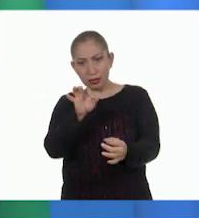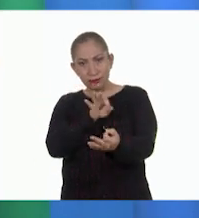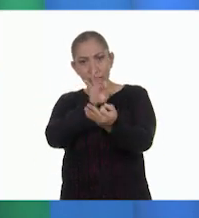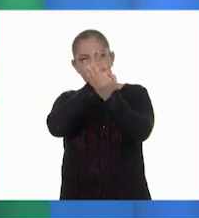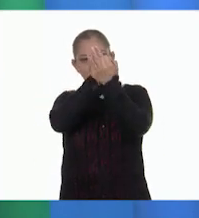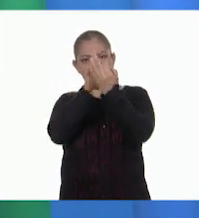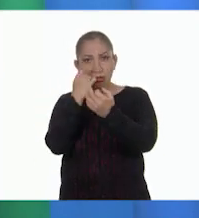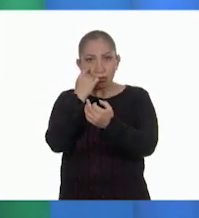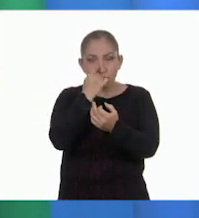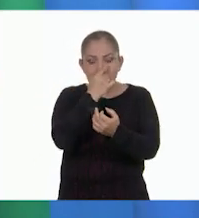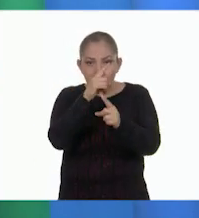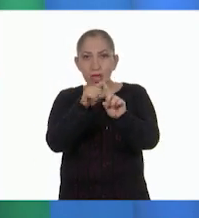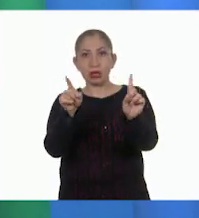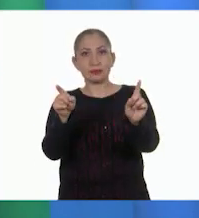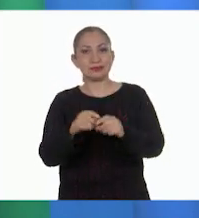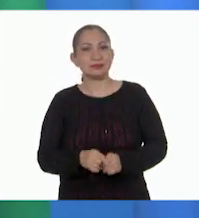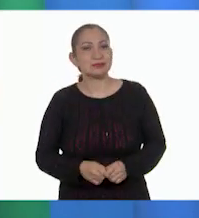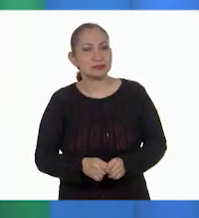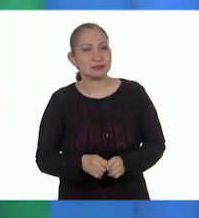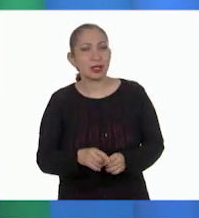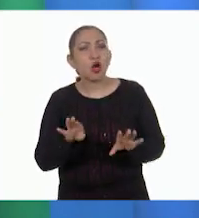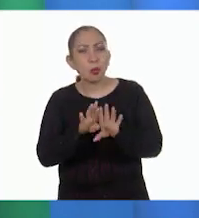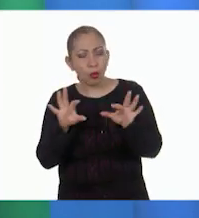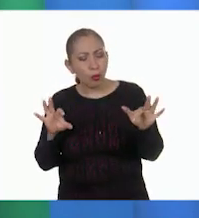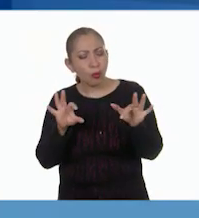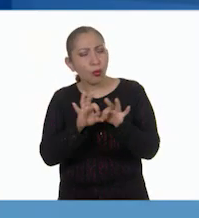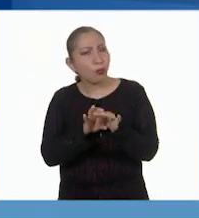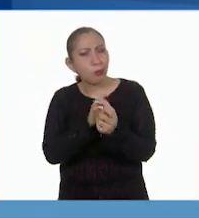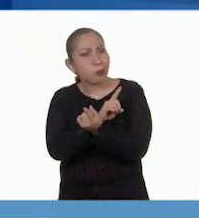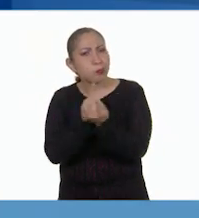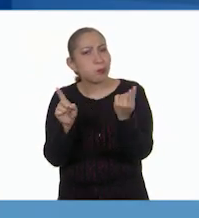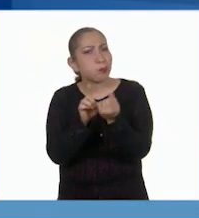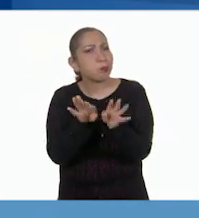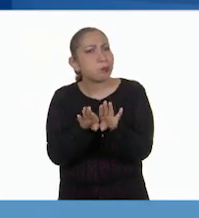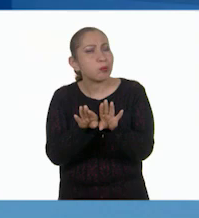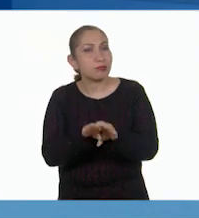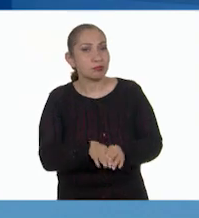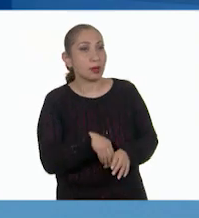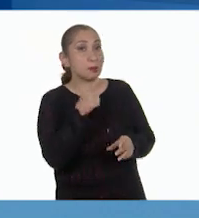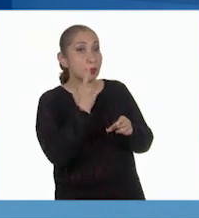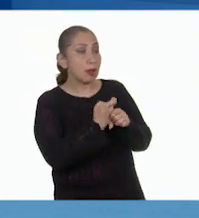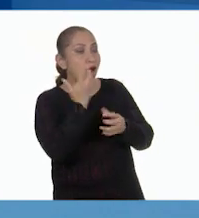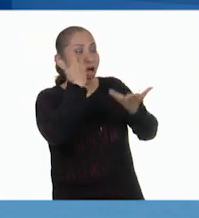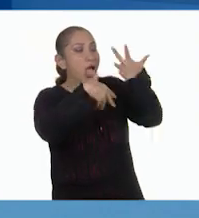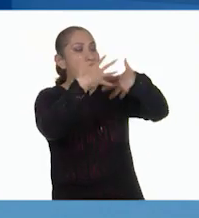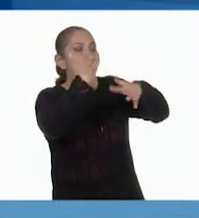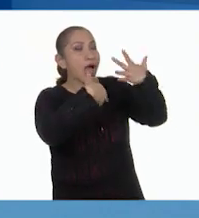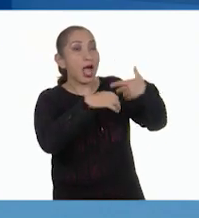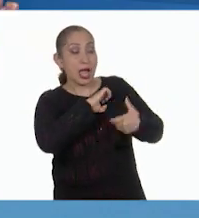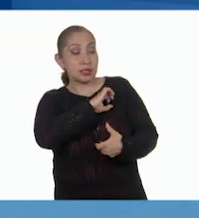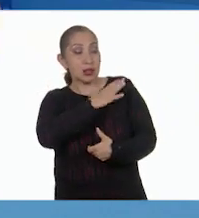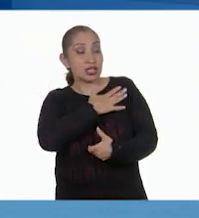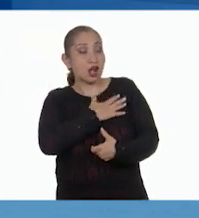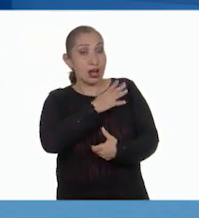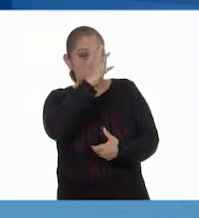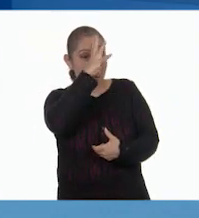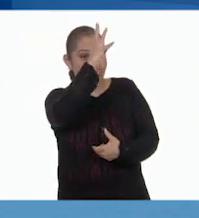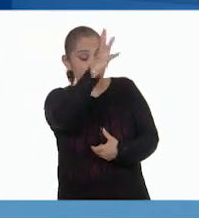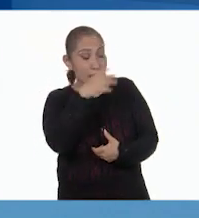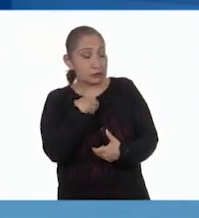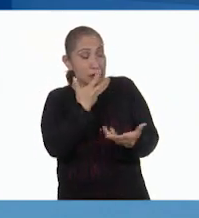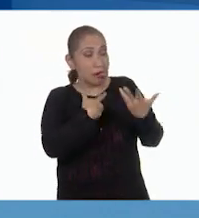¿no? Y bueno... ¿Cómo se relacionaban, maestra? En un principio, con señas. Tanto españoles como mayas